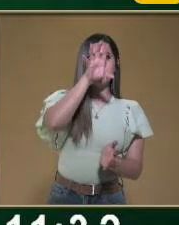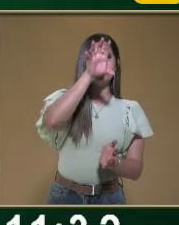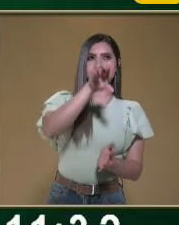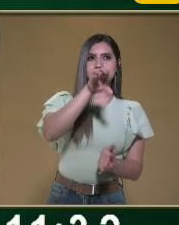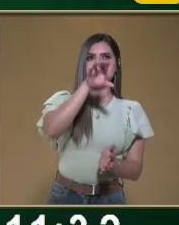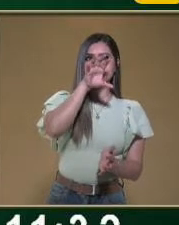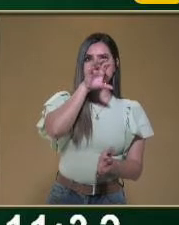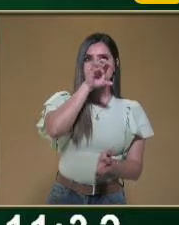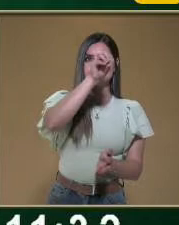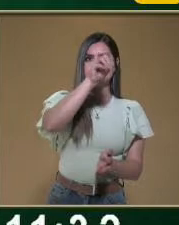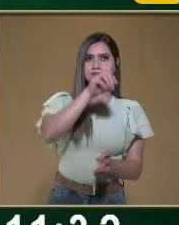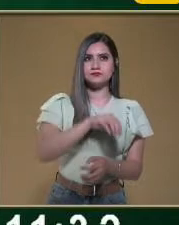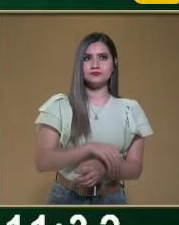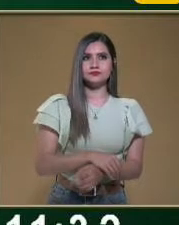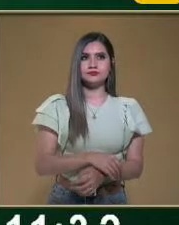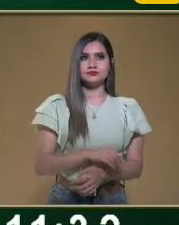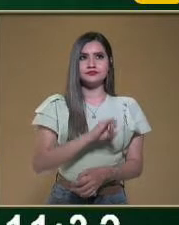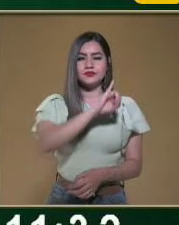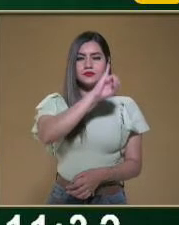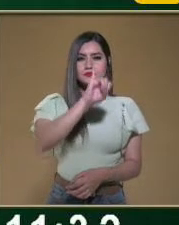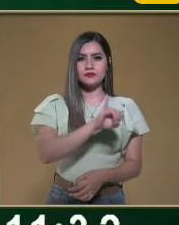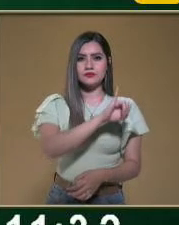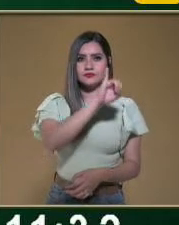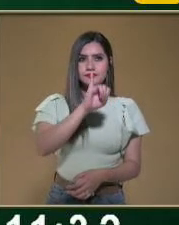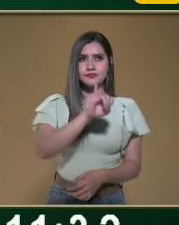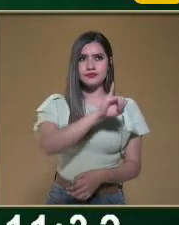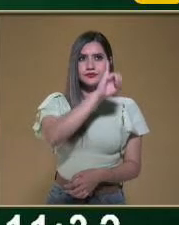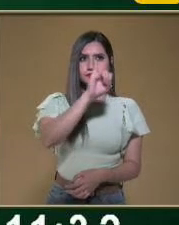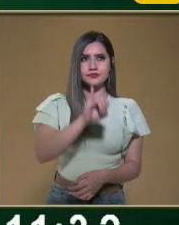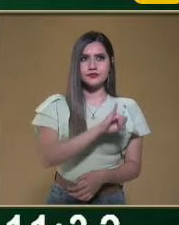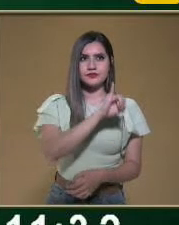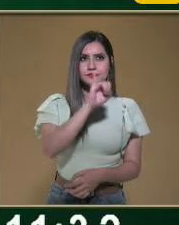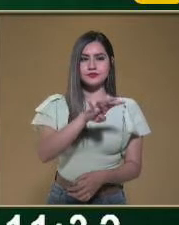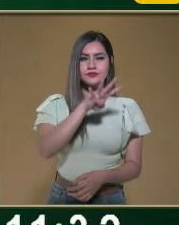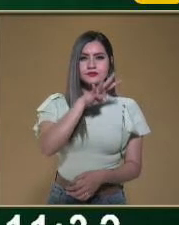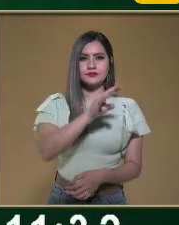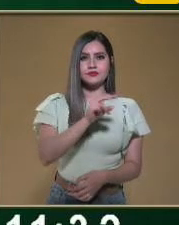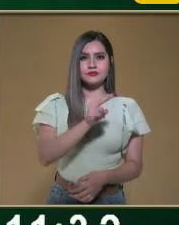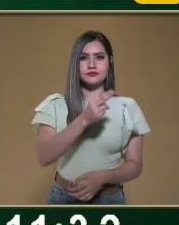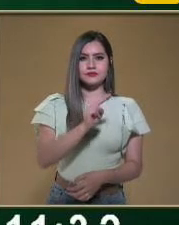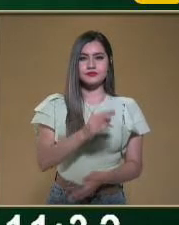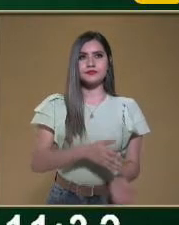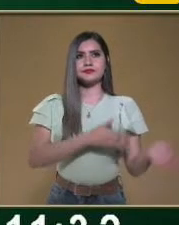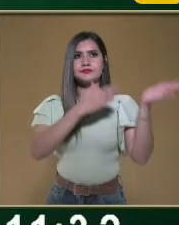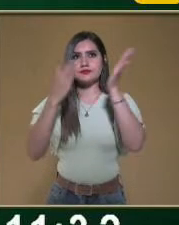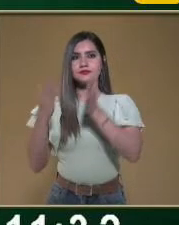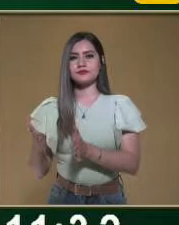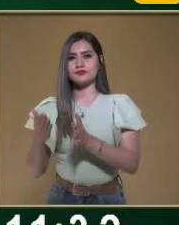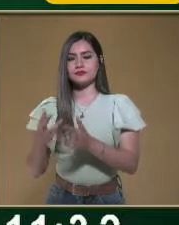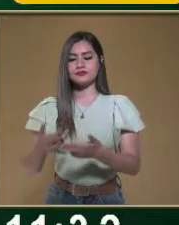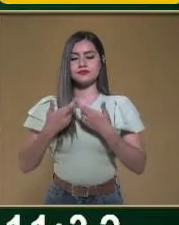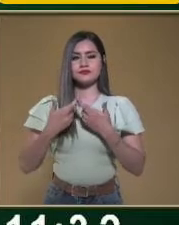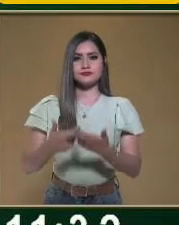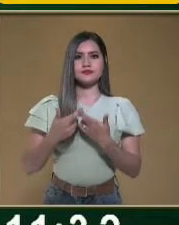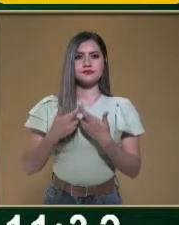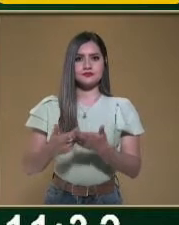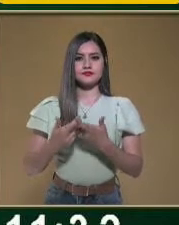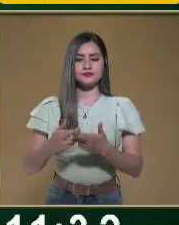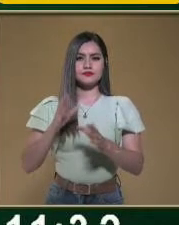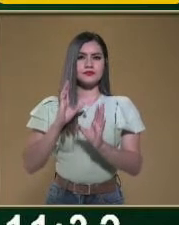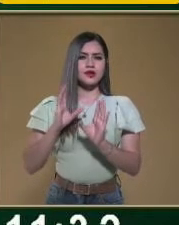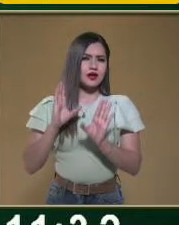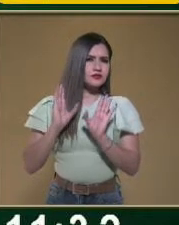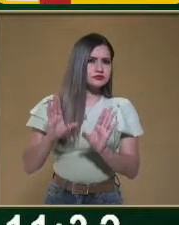Te esperamos. Y el de color rosa es, recicla en la escuela y en tu casa. Y aparecen tres botes de